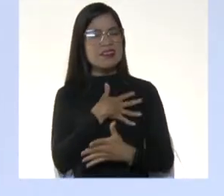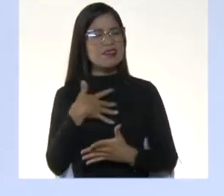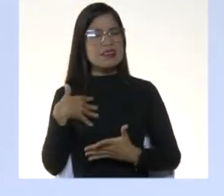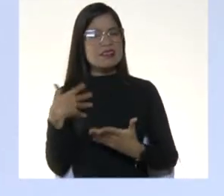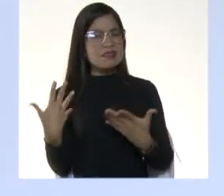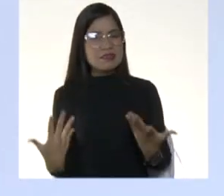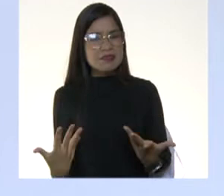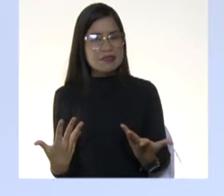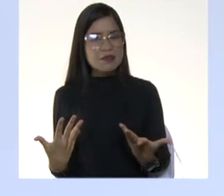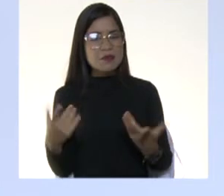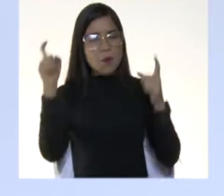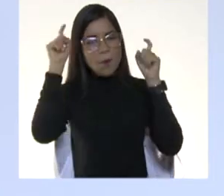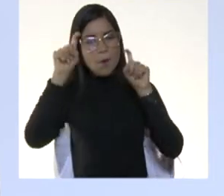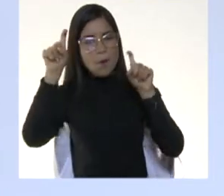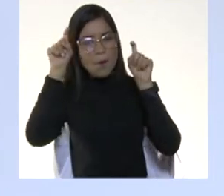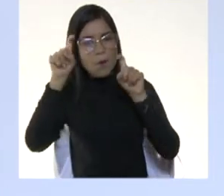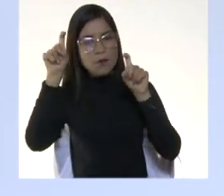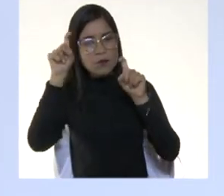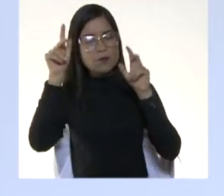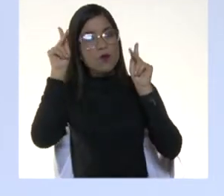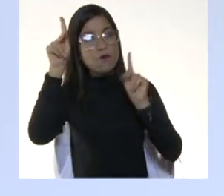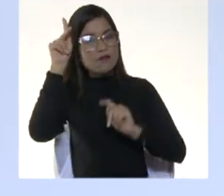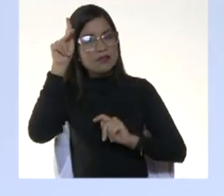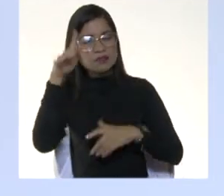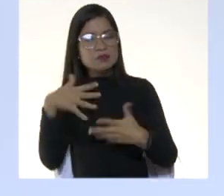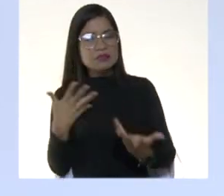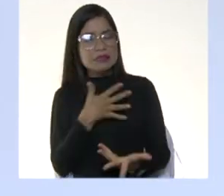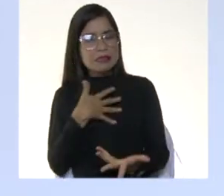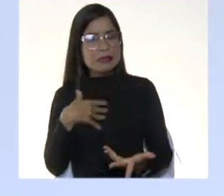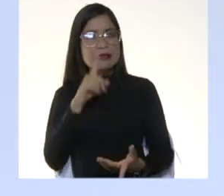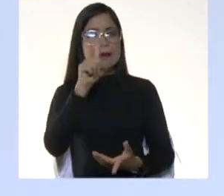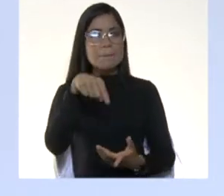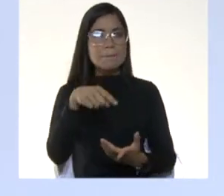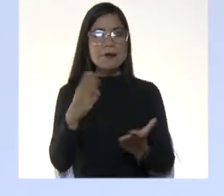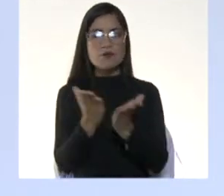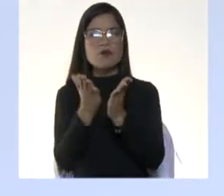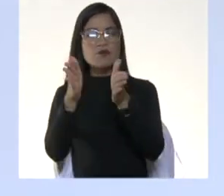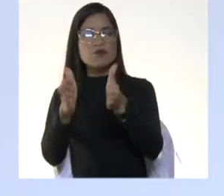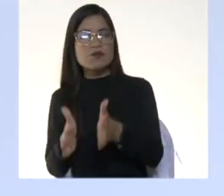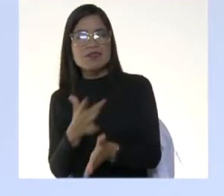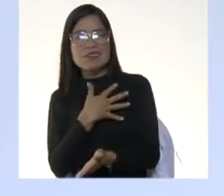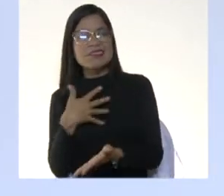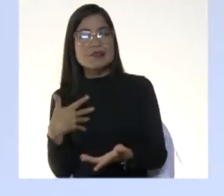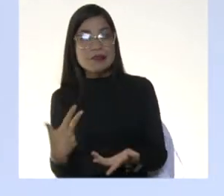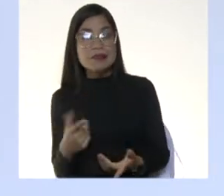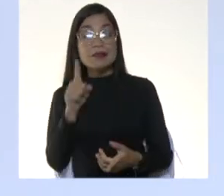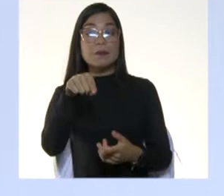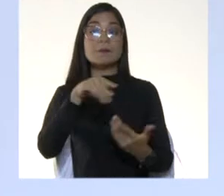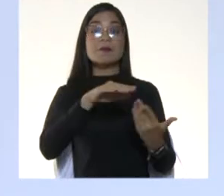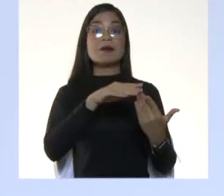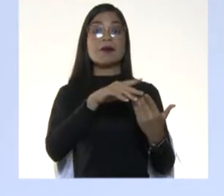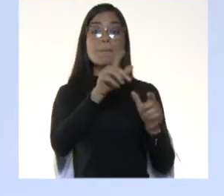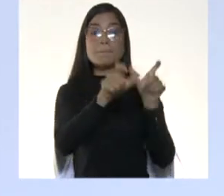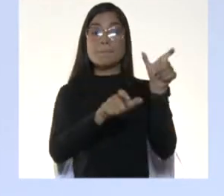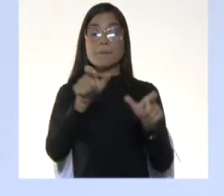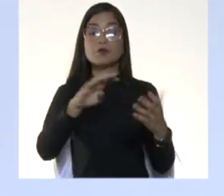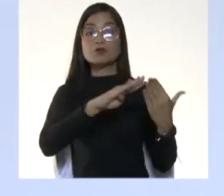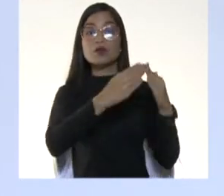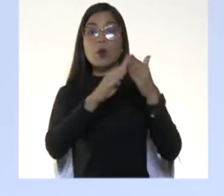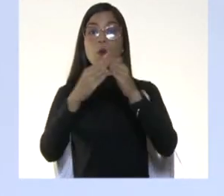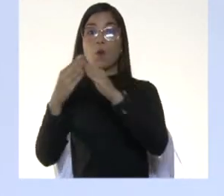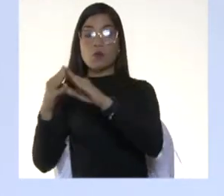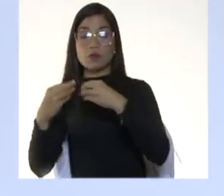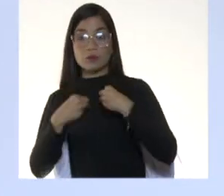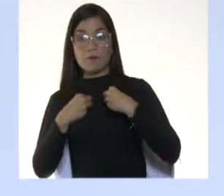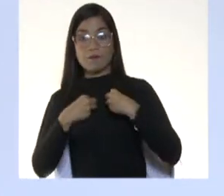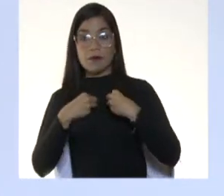educandos, nuestros educadores y también la comunidad que hace vida, incluyendo a las madres procesadoras, que también tuvieron aportes significativos